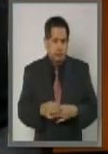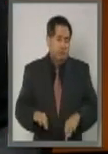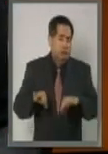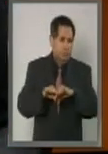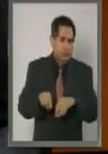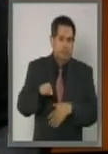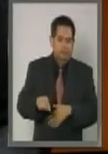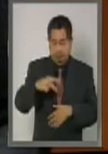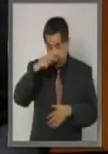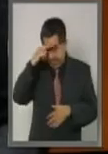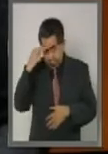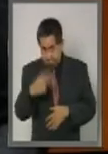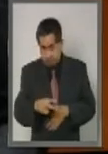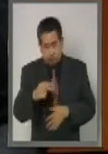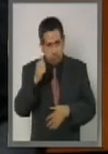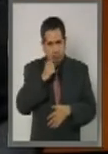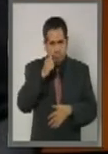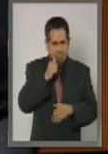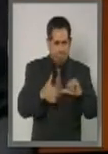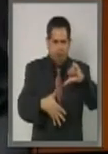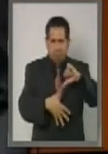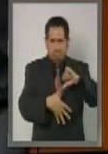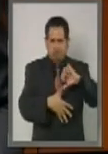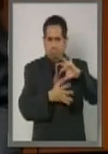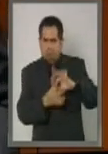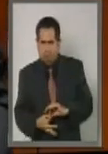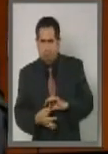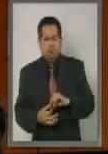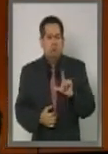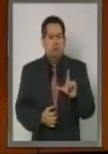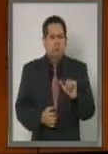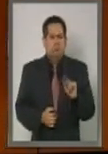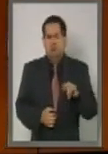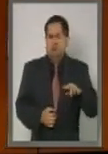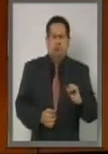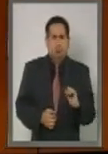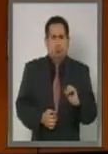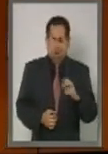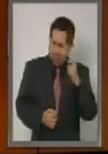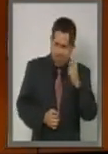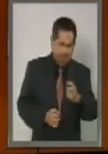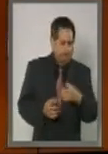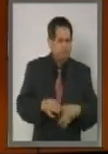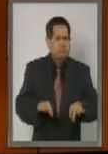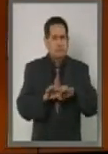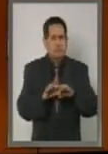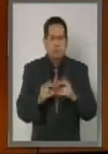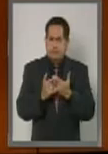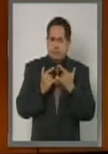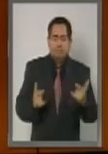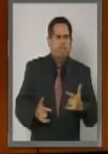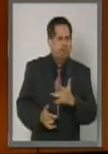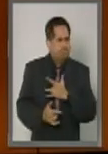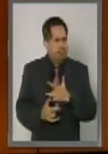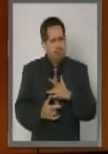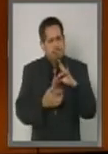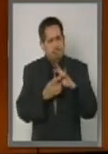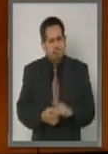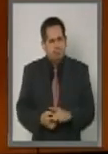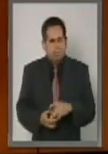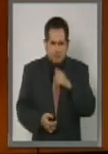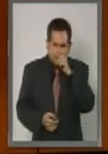siempre será un país latinoamericano. Ahí está nuestra historia, ahí está nuestro corazón y también están